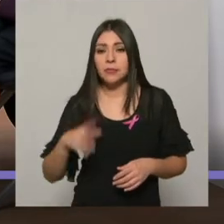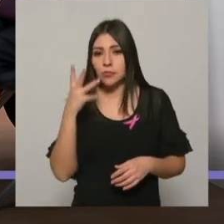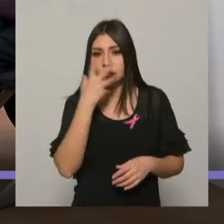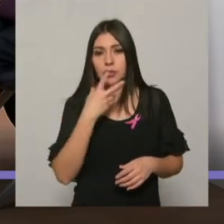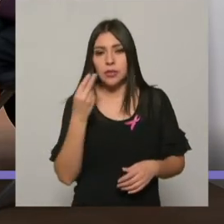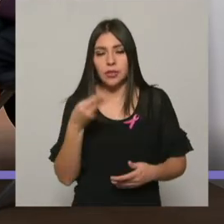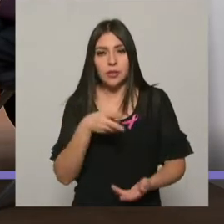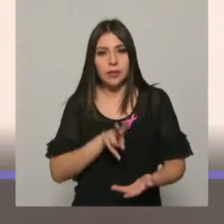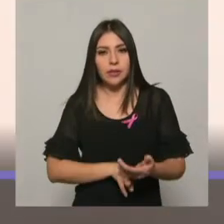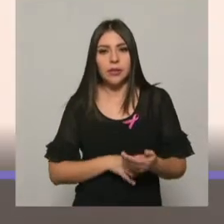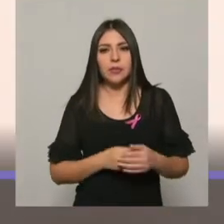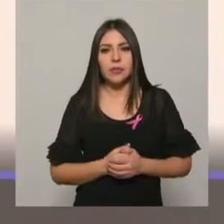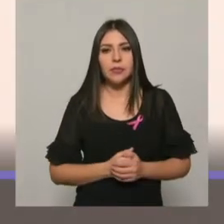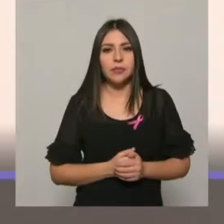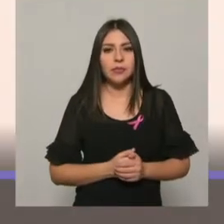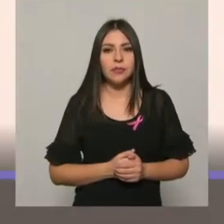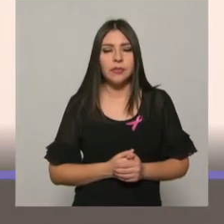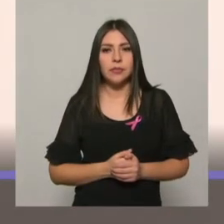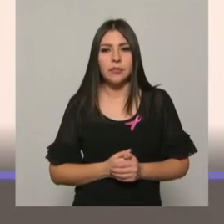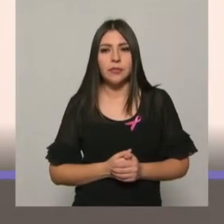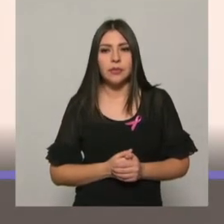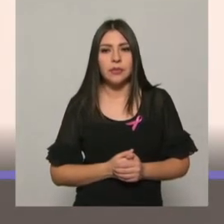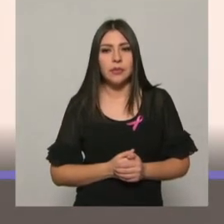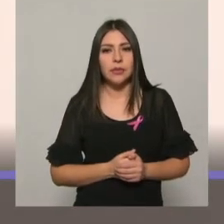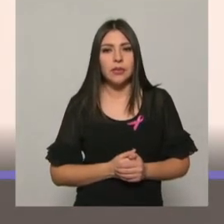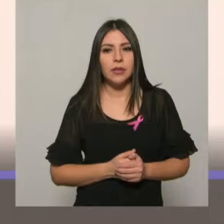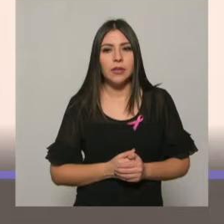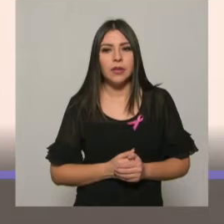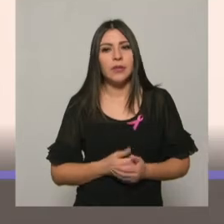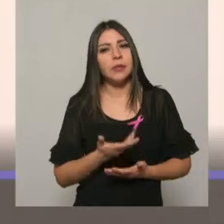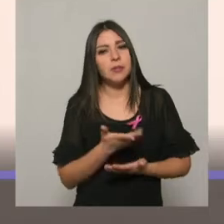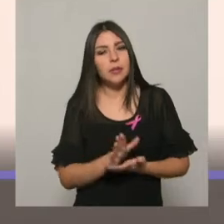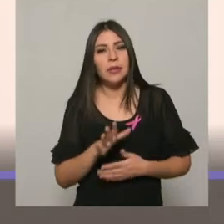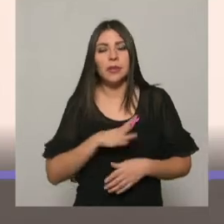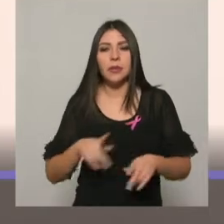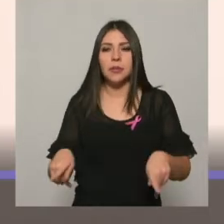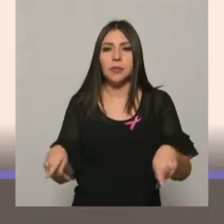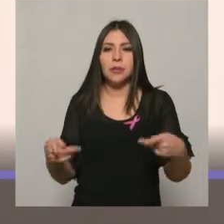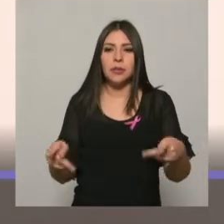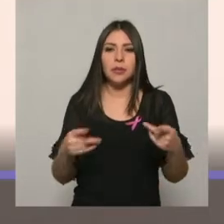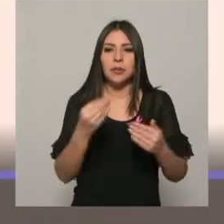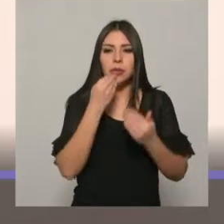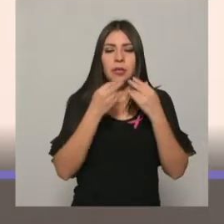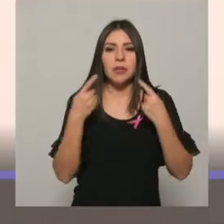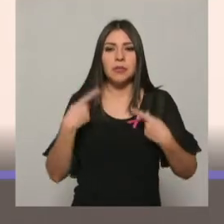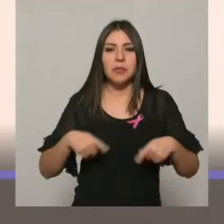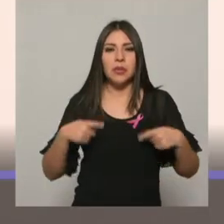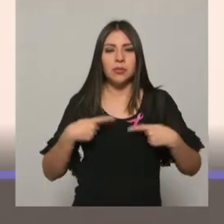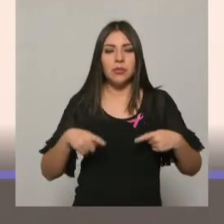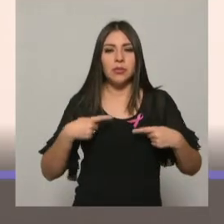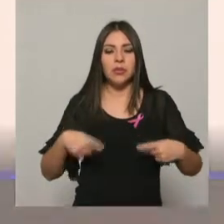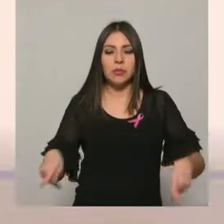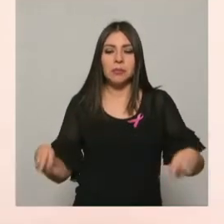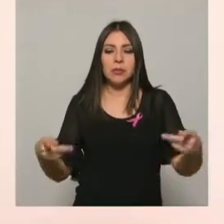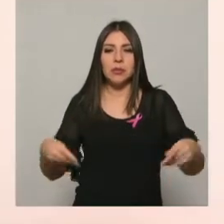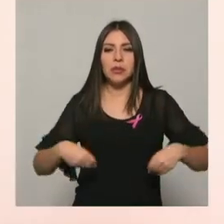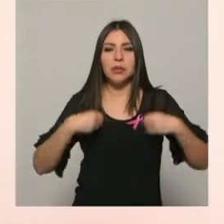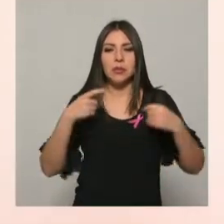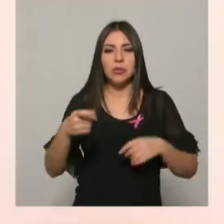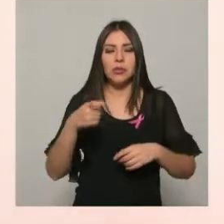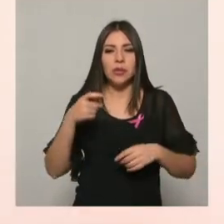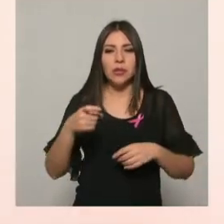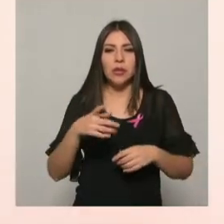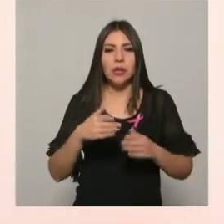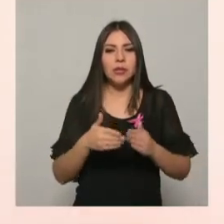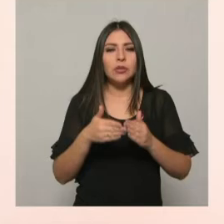¿eh? También contamos con antojitos, que son los típicos que ofrece también las personas que viven en Xochimilco, que salen con sus